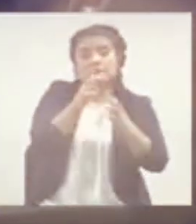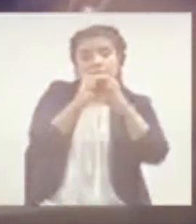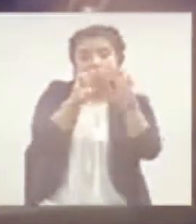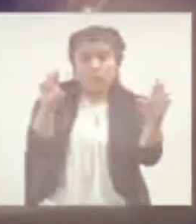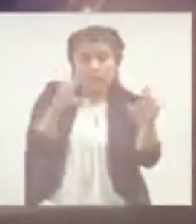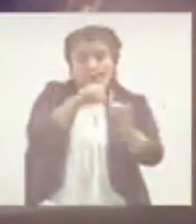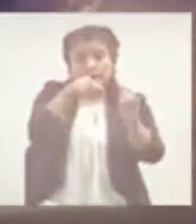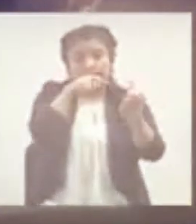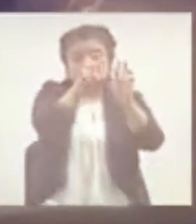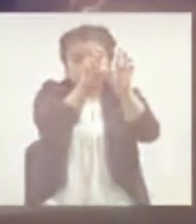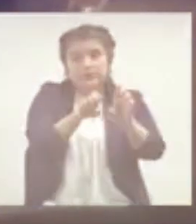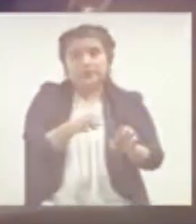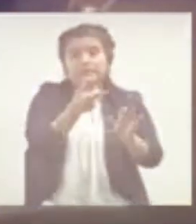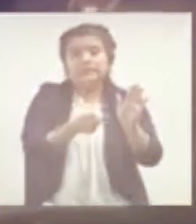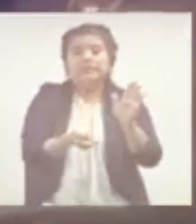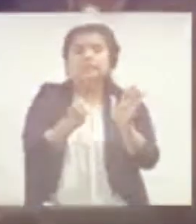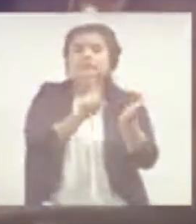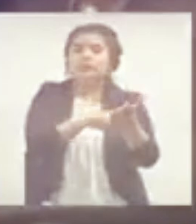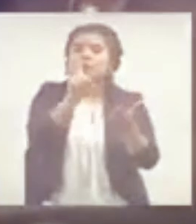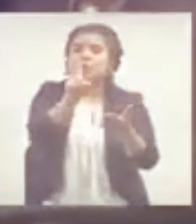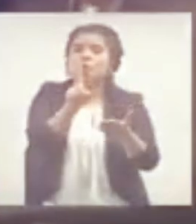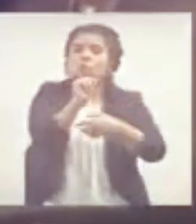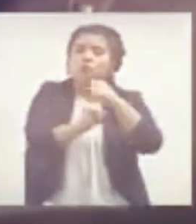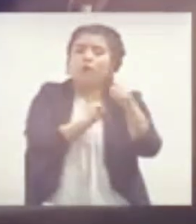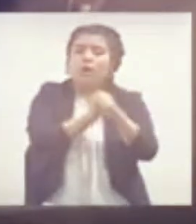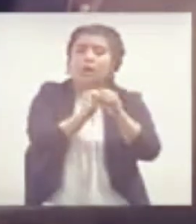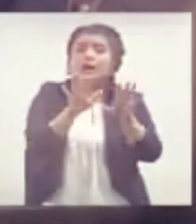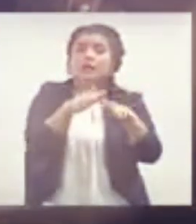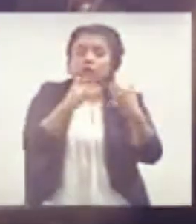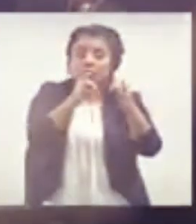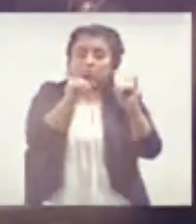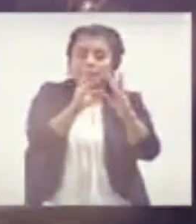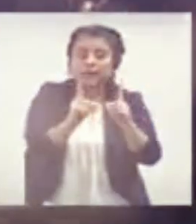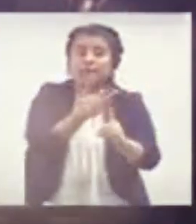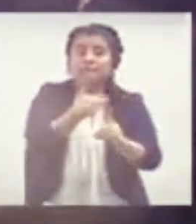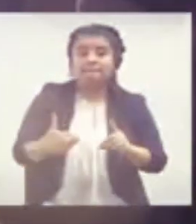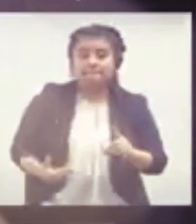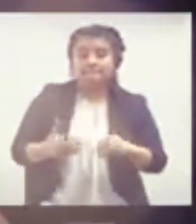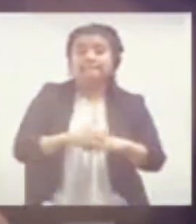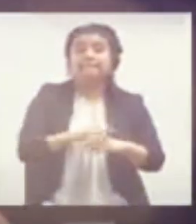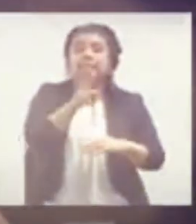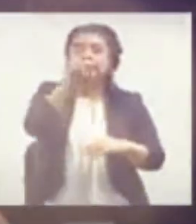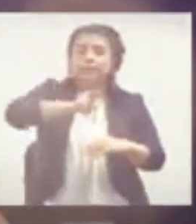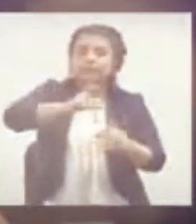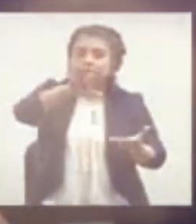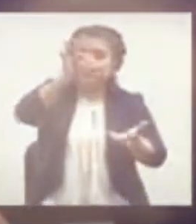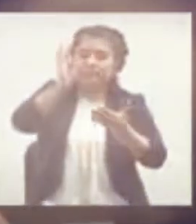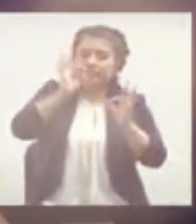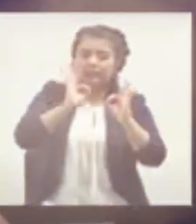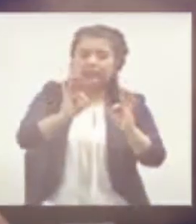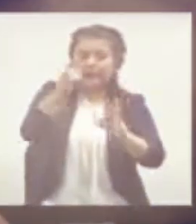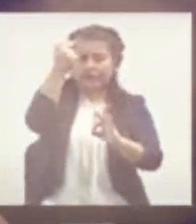de estos miembros tienen vigencia de un año, considero que el presidente de la Junta Directiva o ministro de Agricultura de turno debe elegir bien y tener